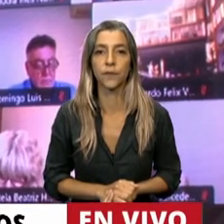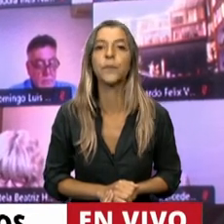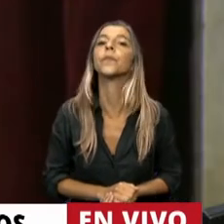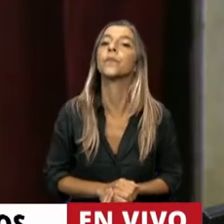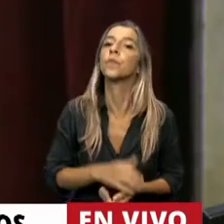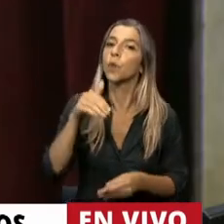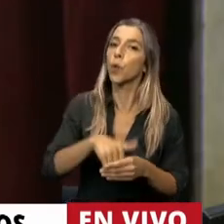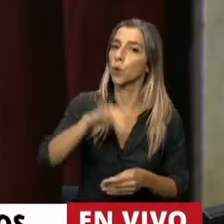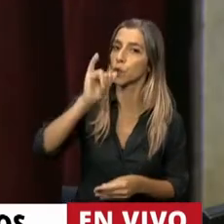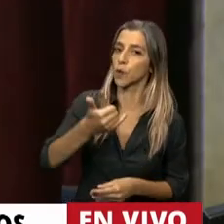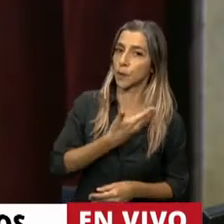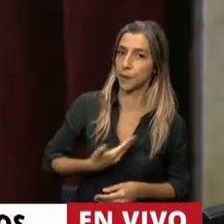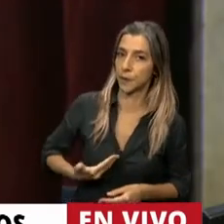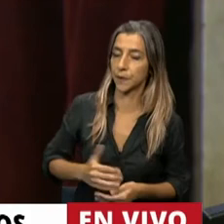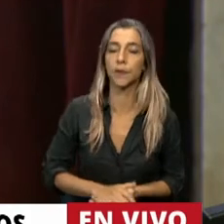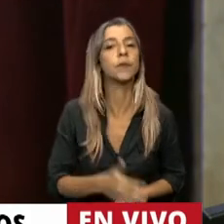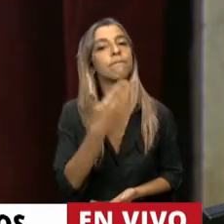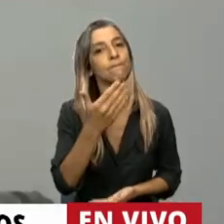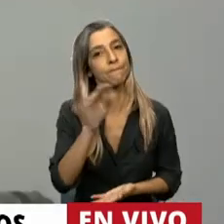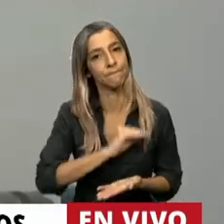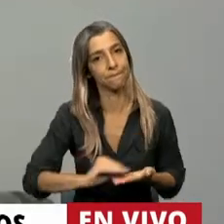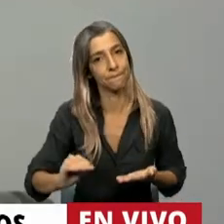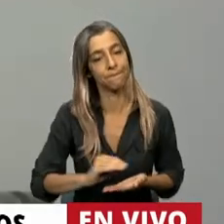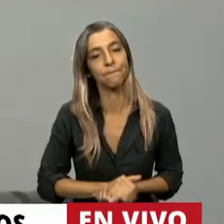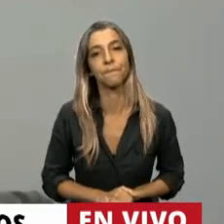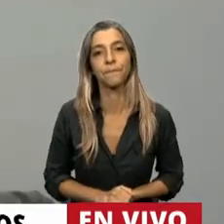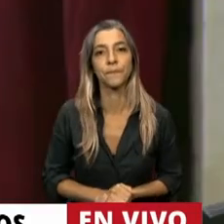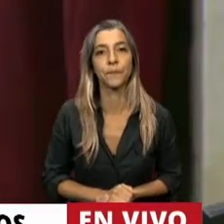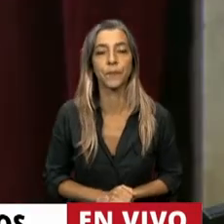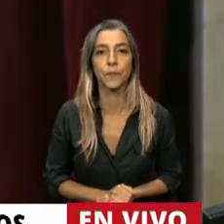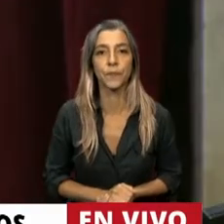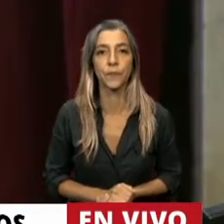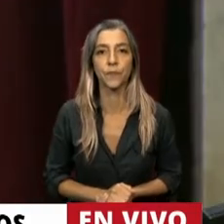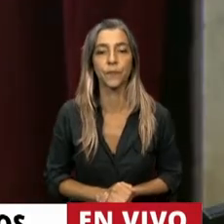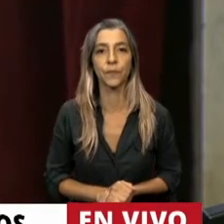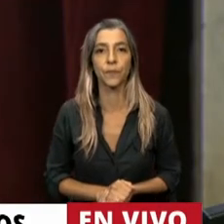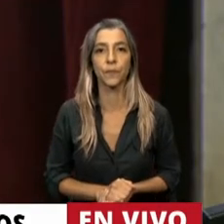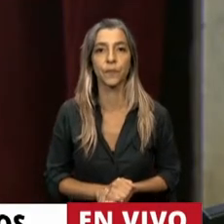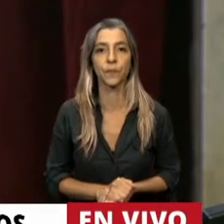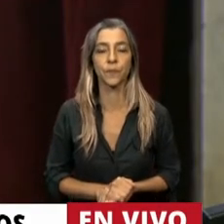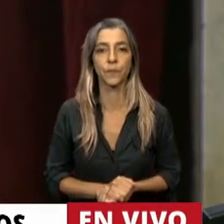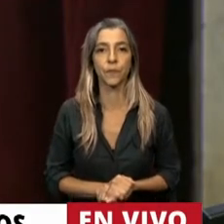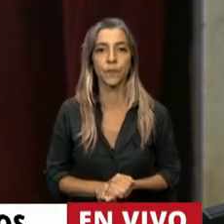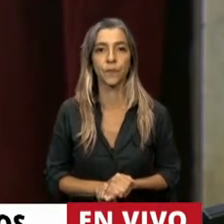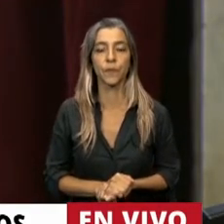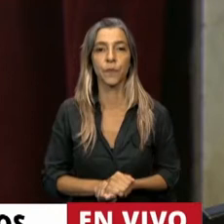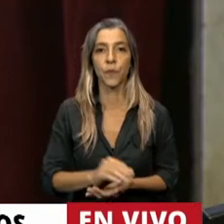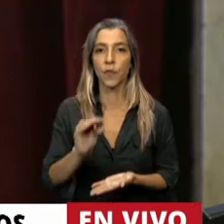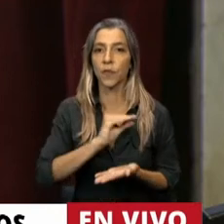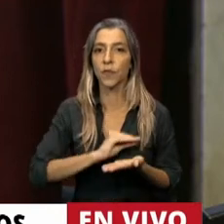afirmativo presidente gracias diputada 3 diputada